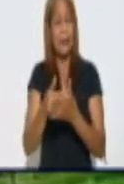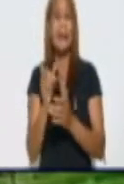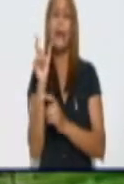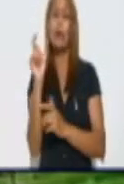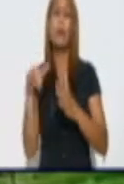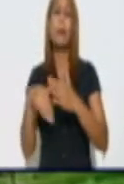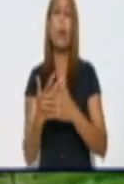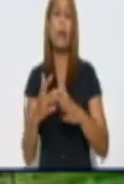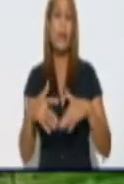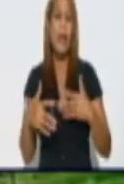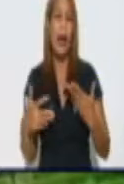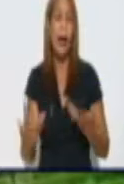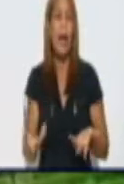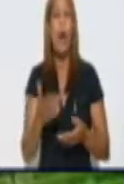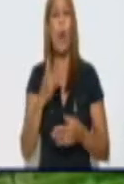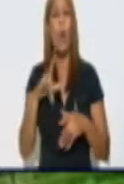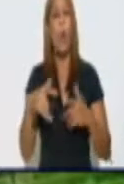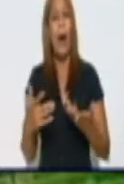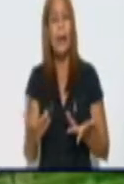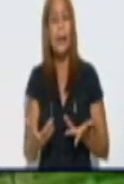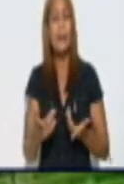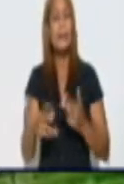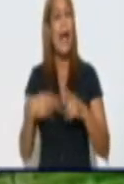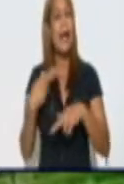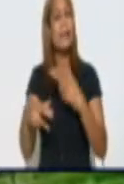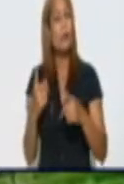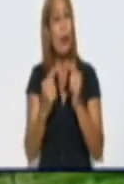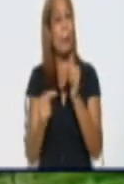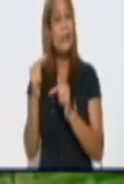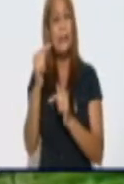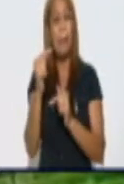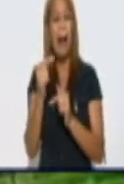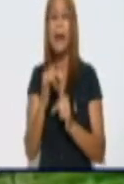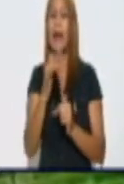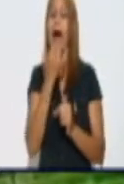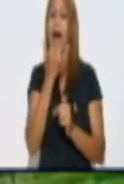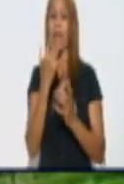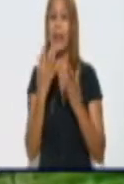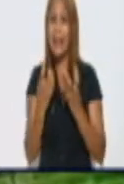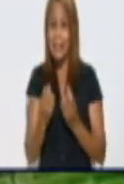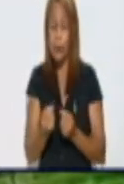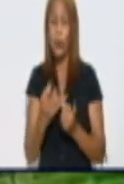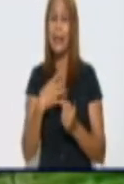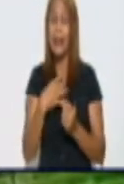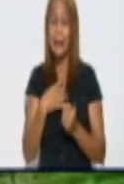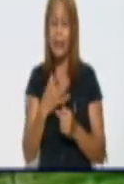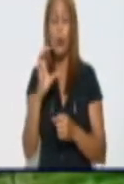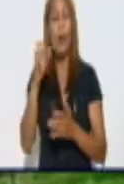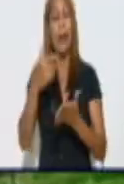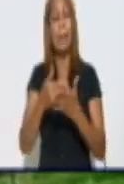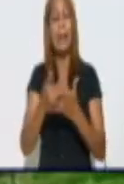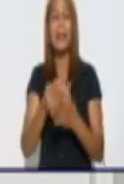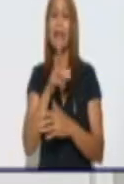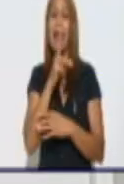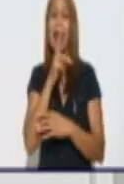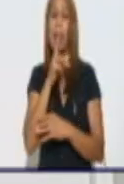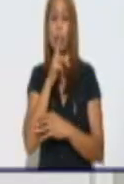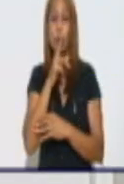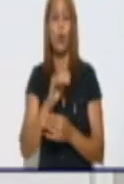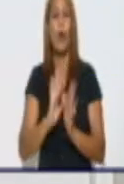Millán, ¿cuáles han sido las principales afectaciones que ha tenido acueducto y alcantarillado en Granma? Bueno, buenas